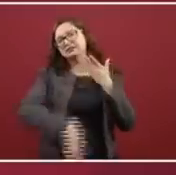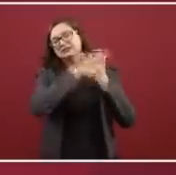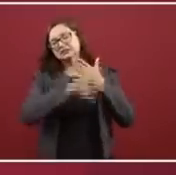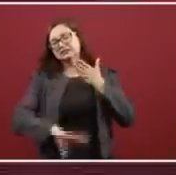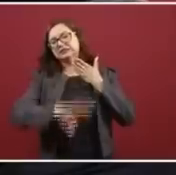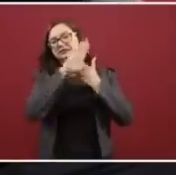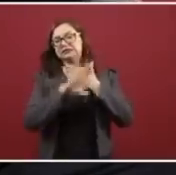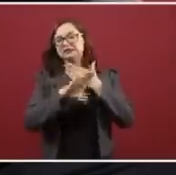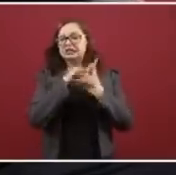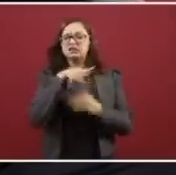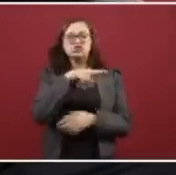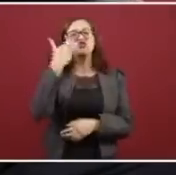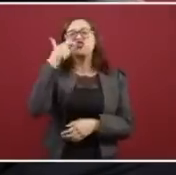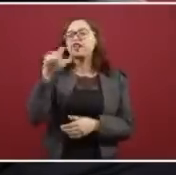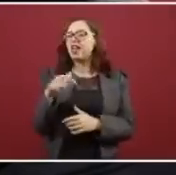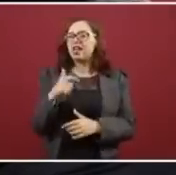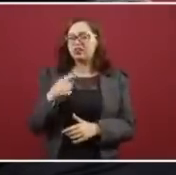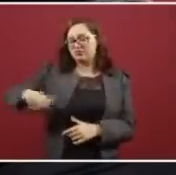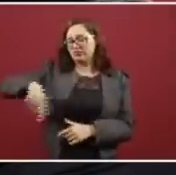avancemos